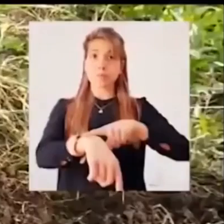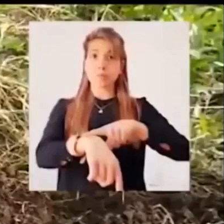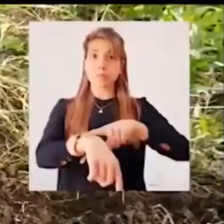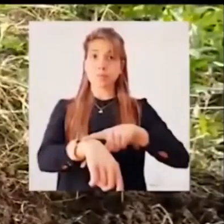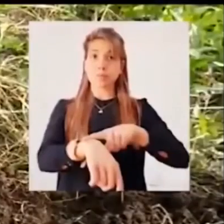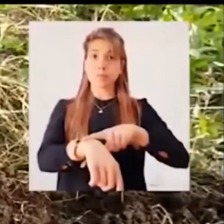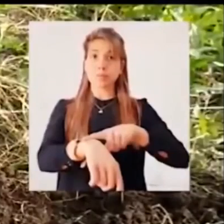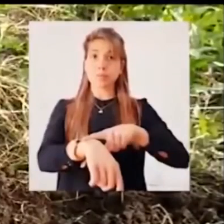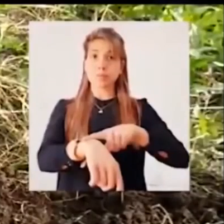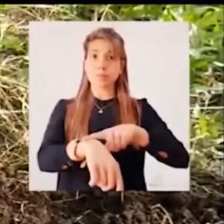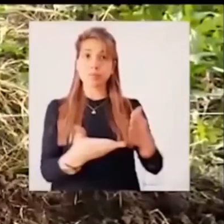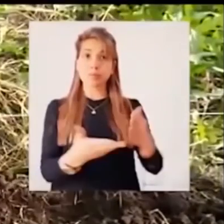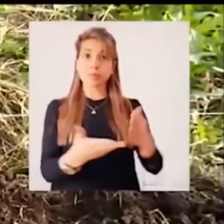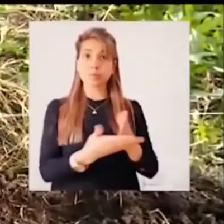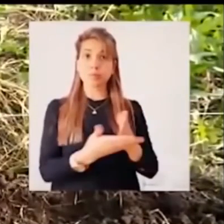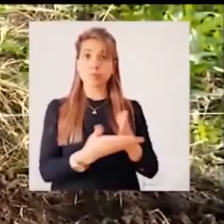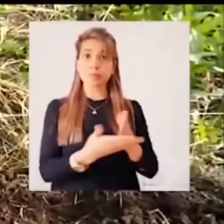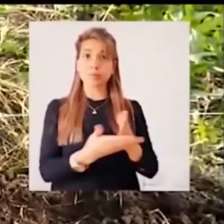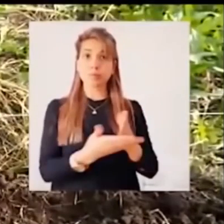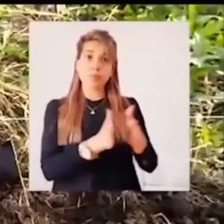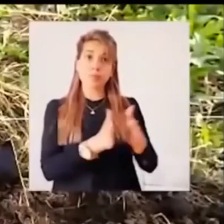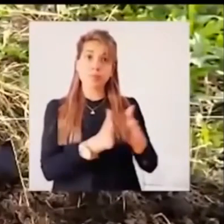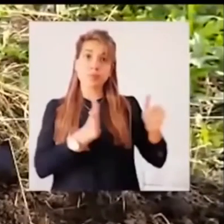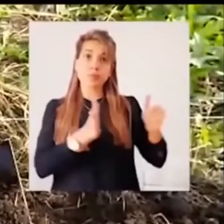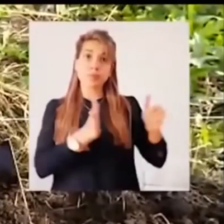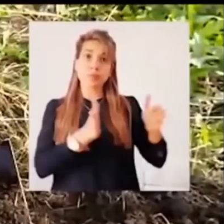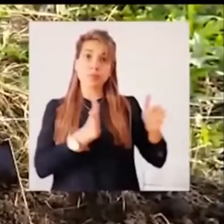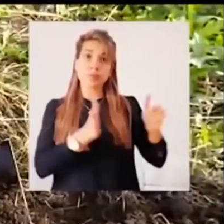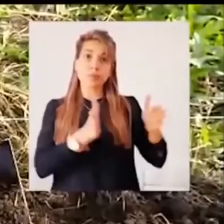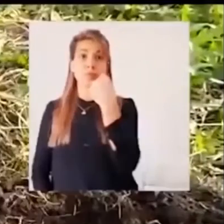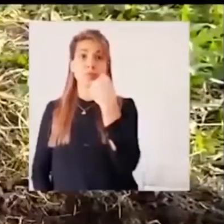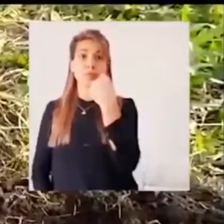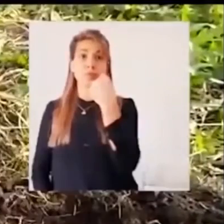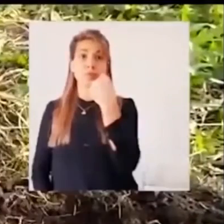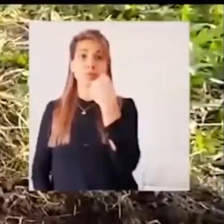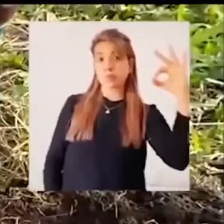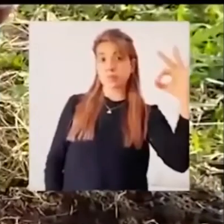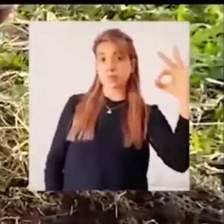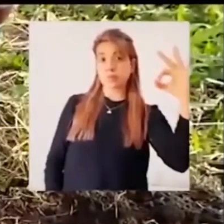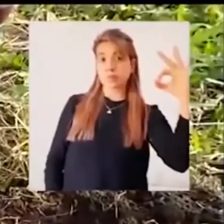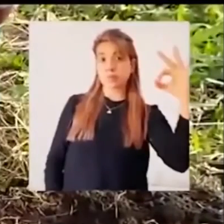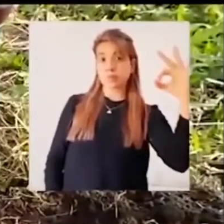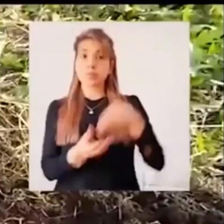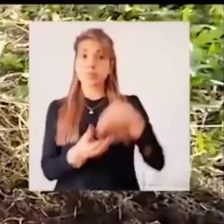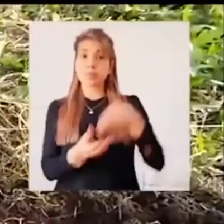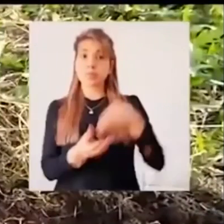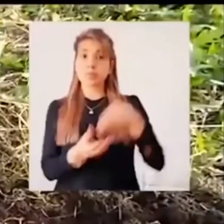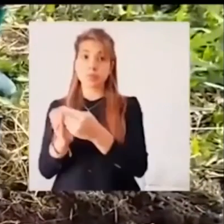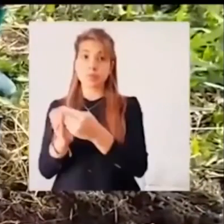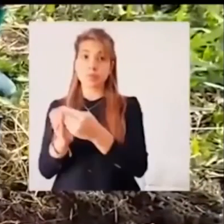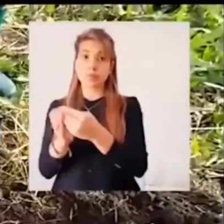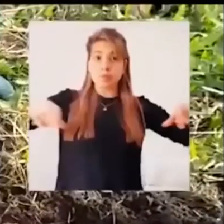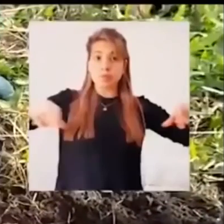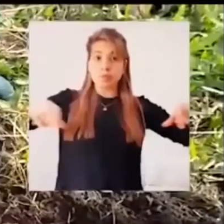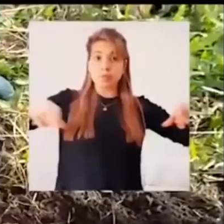los 140 centímetros, comenzaremos a abrir una zanja removiendo la primera fila.